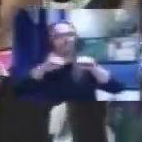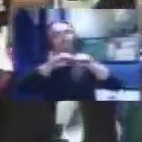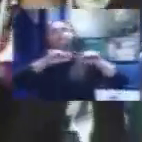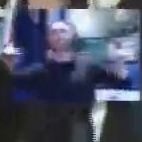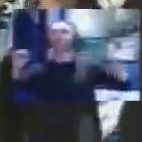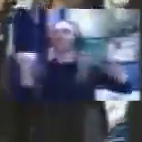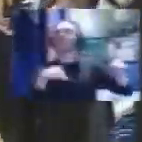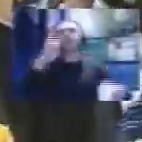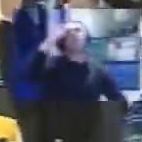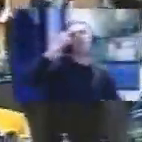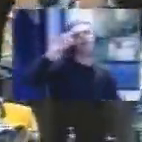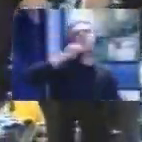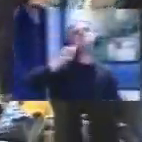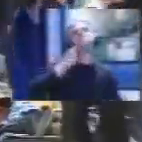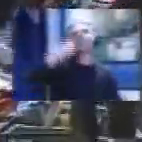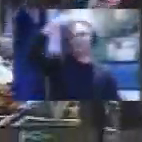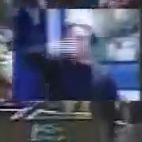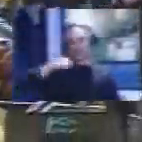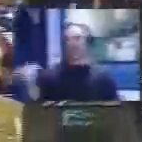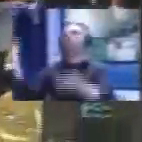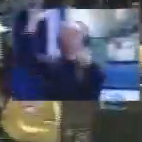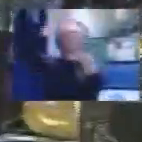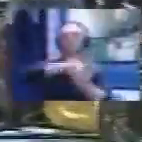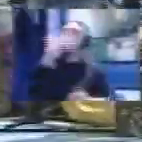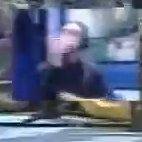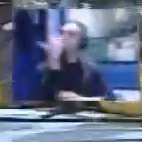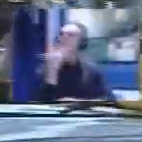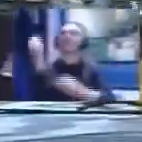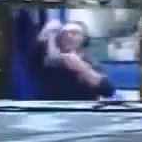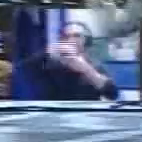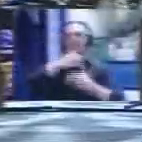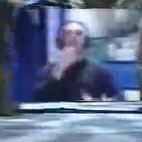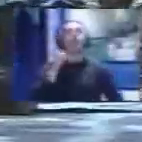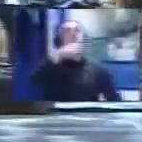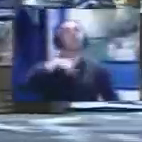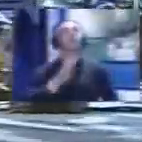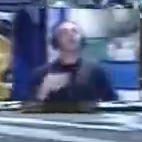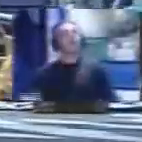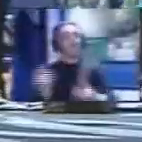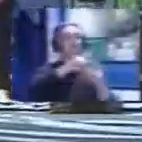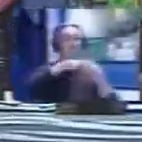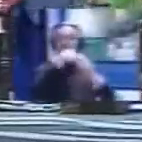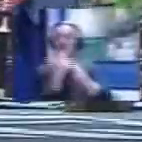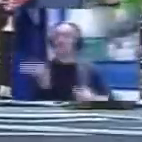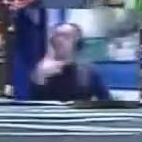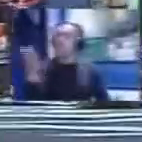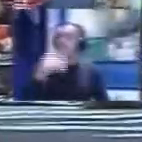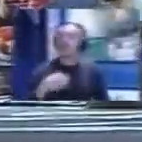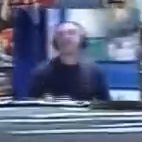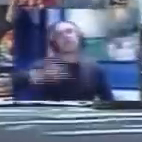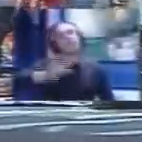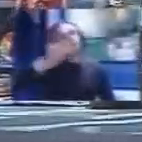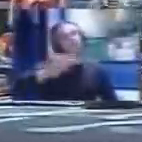llegan ya al carnaval. Si alguien quiere entrar en la murga, es importante cantar